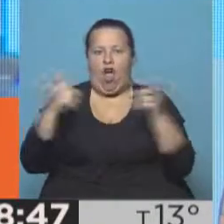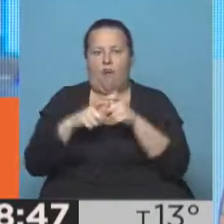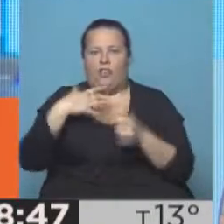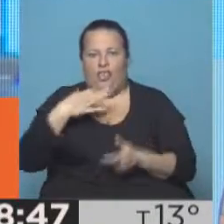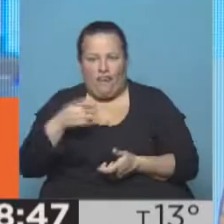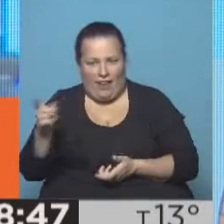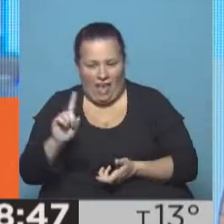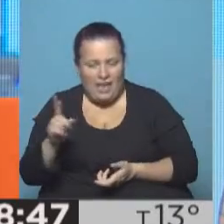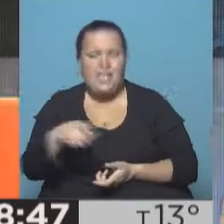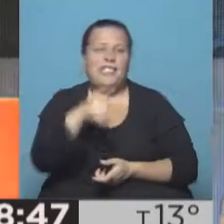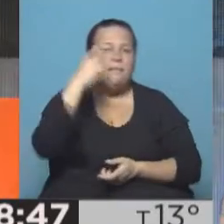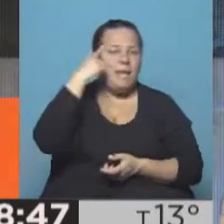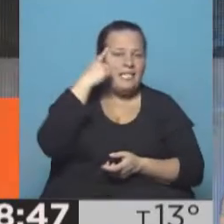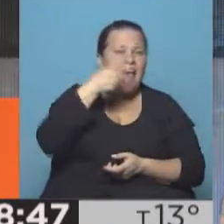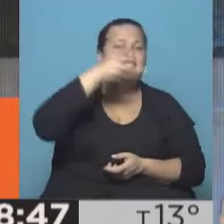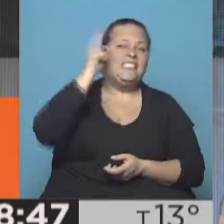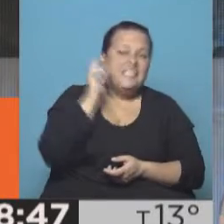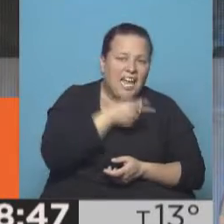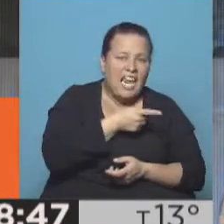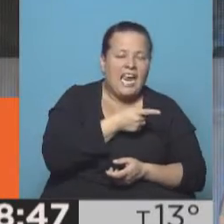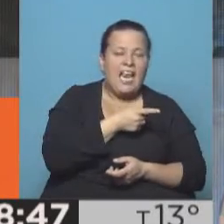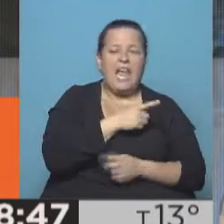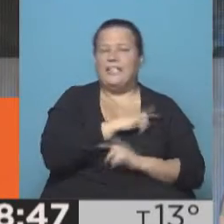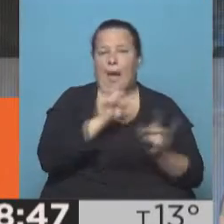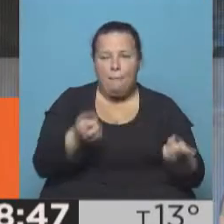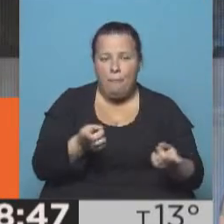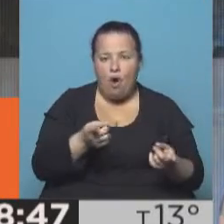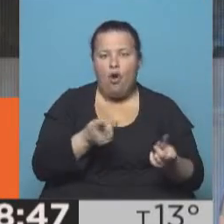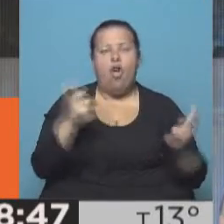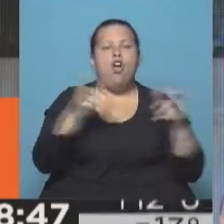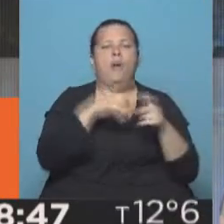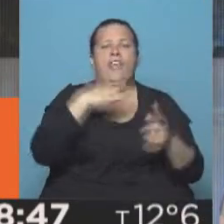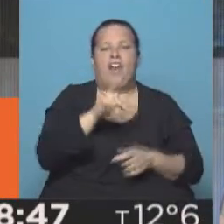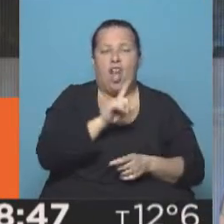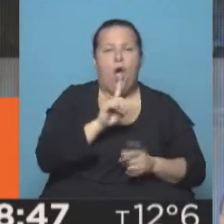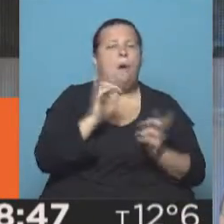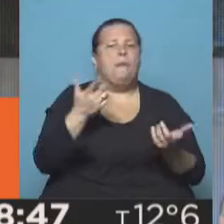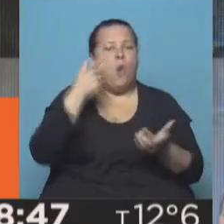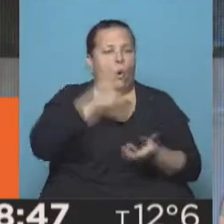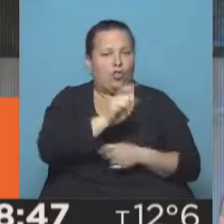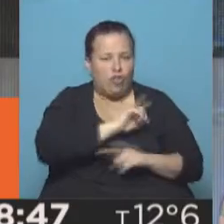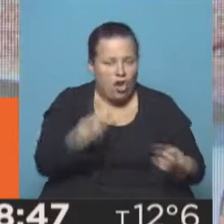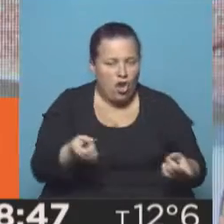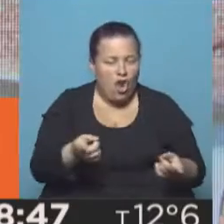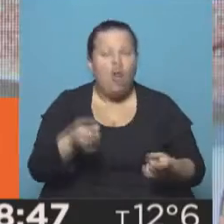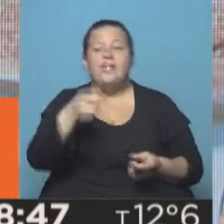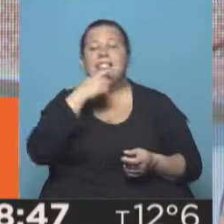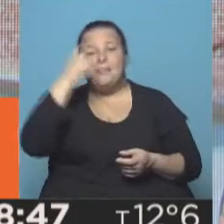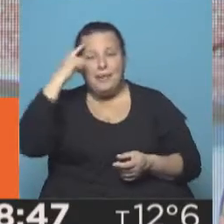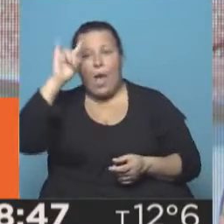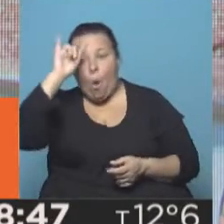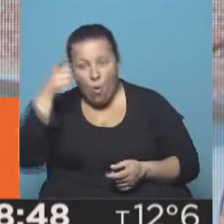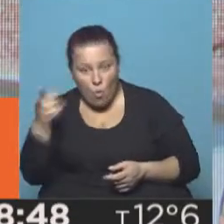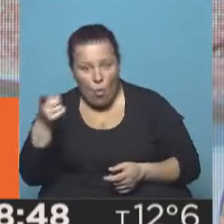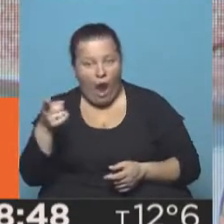verdad, si piensas que Chile, tampoco hicieron una comisión de verdad, pero no hubo juicios, claro. Y si piensas que